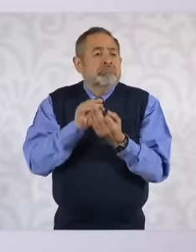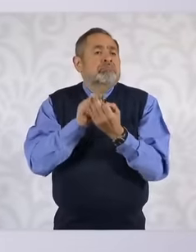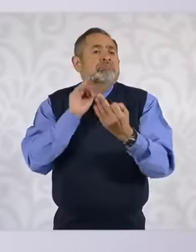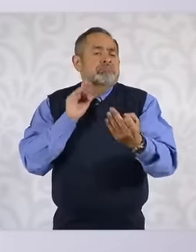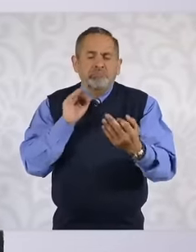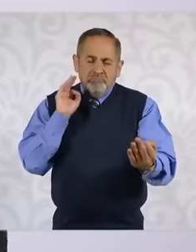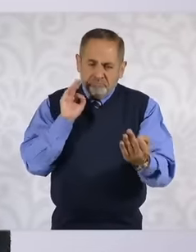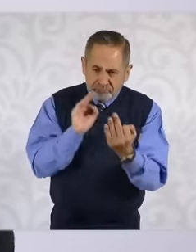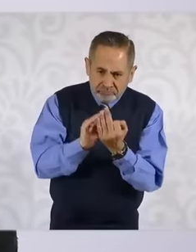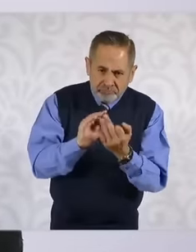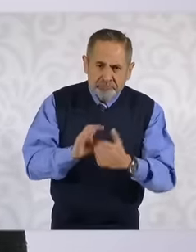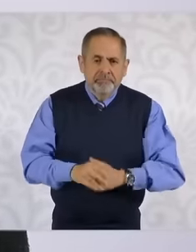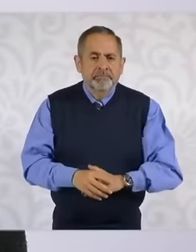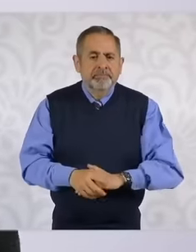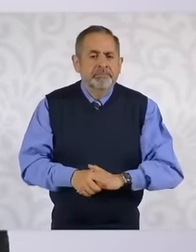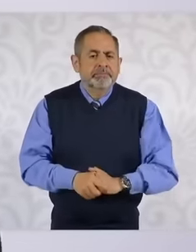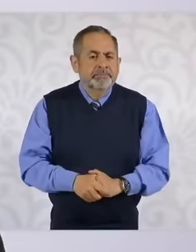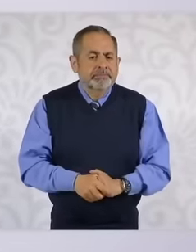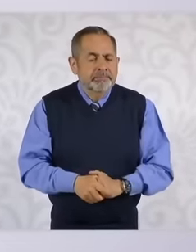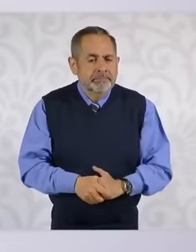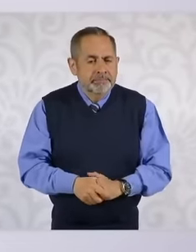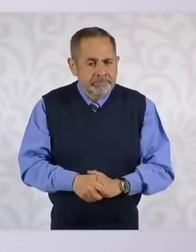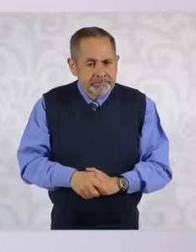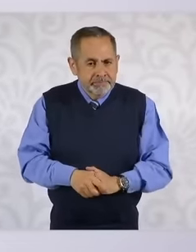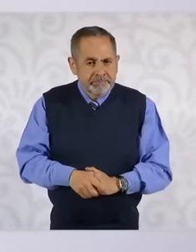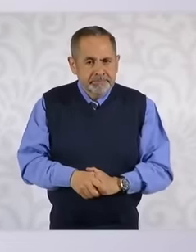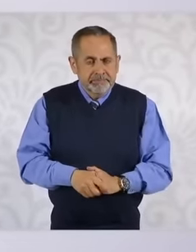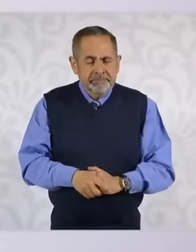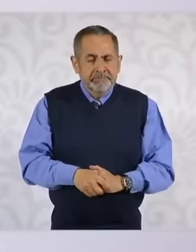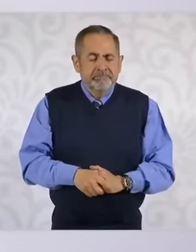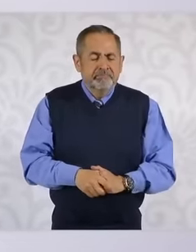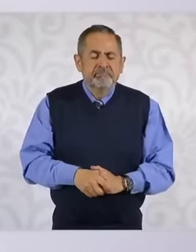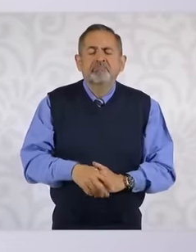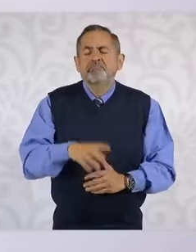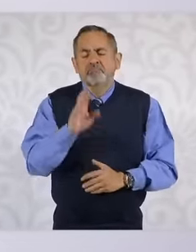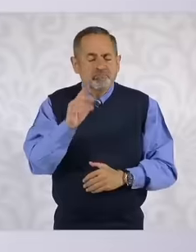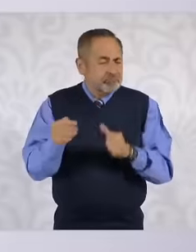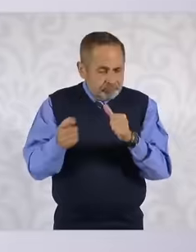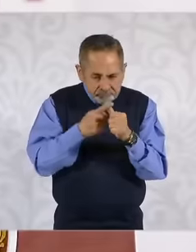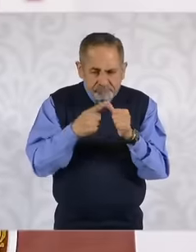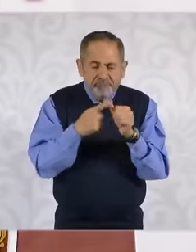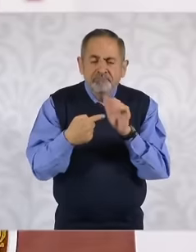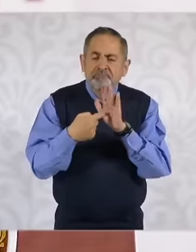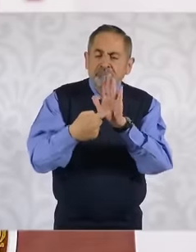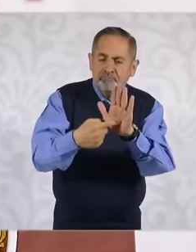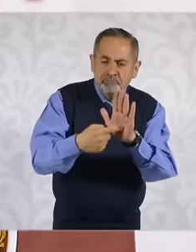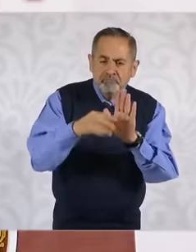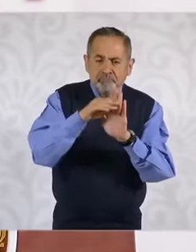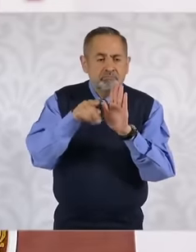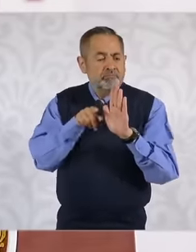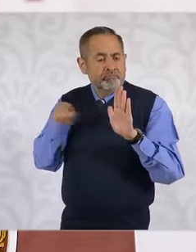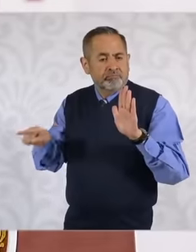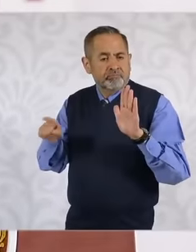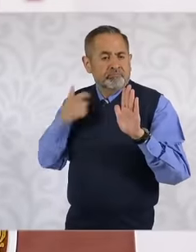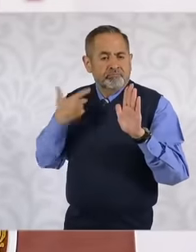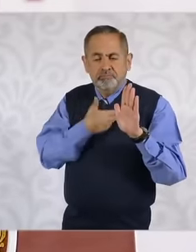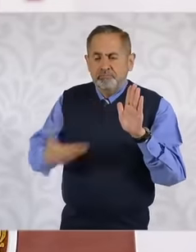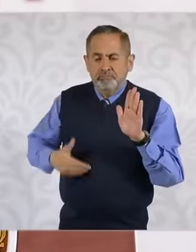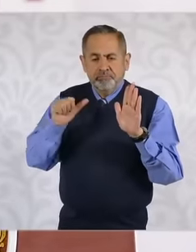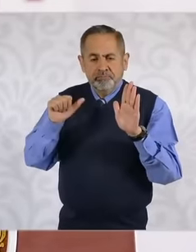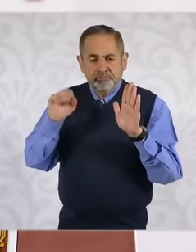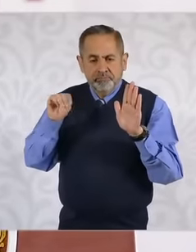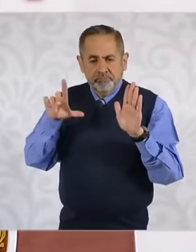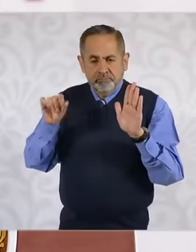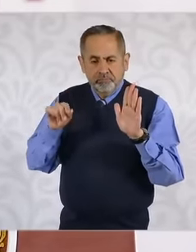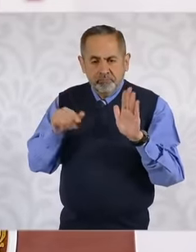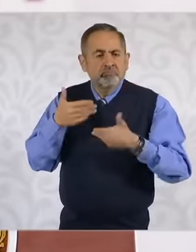Sí. A ver, valdría la pena decir hasta dónde avanzó el presidente López Obrador.